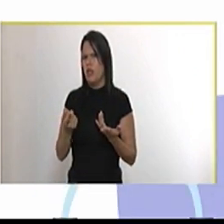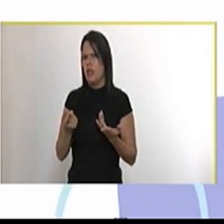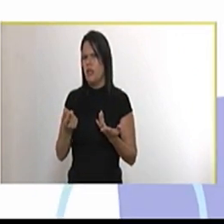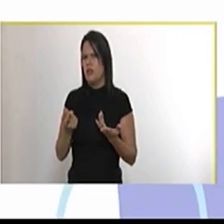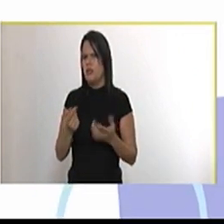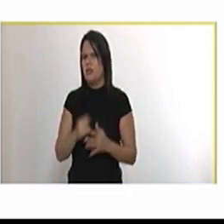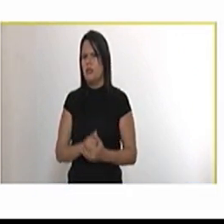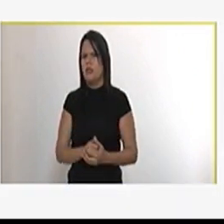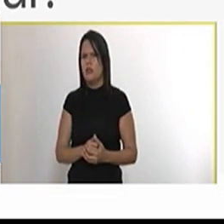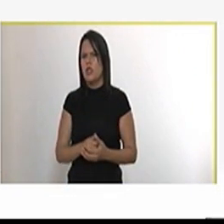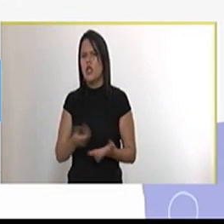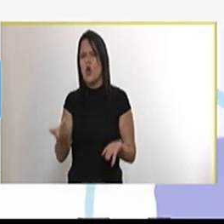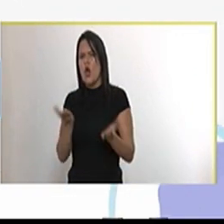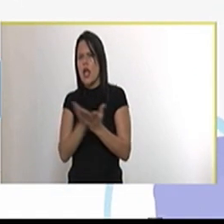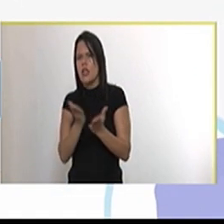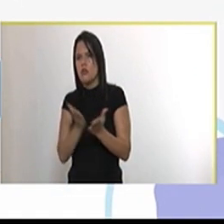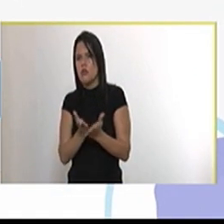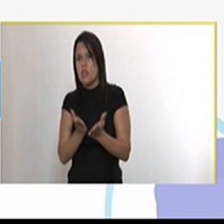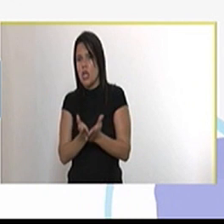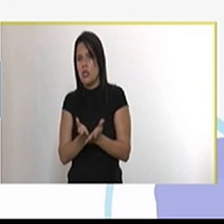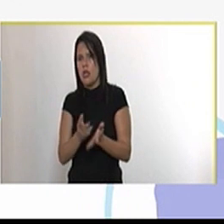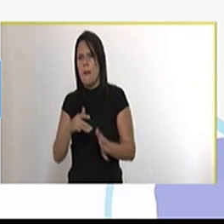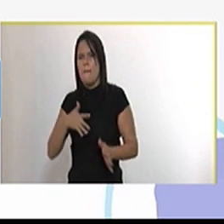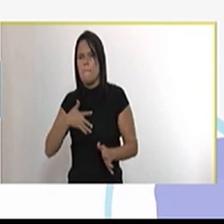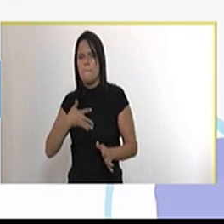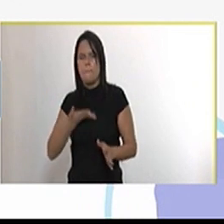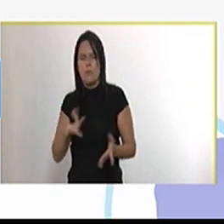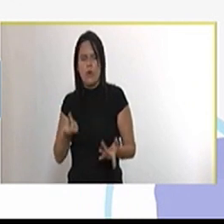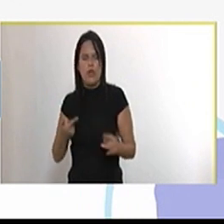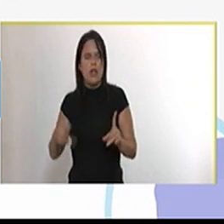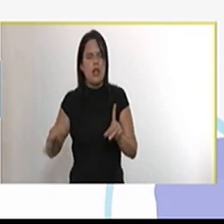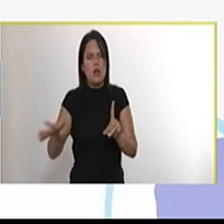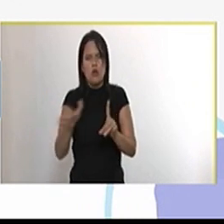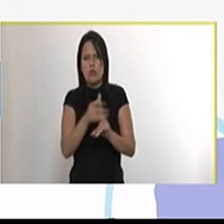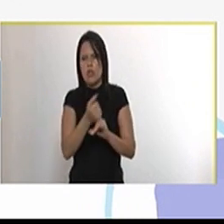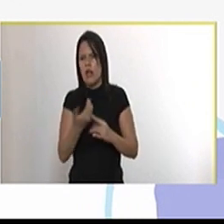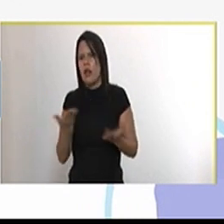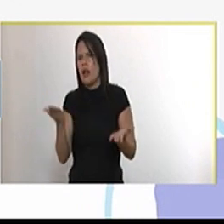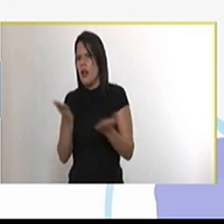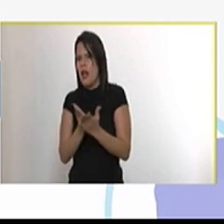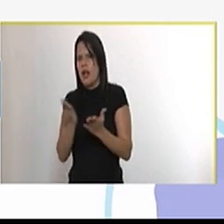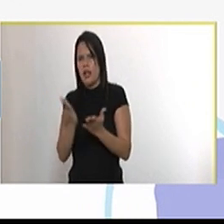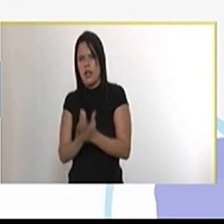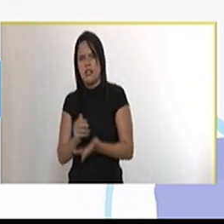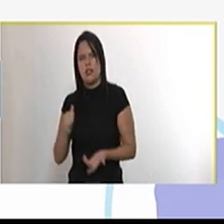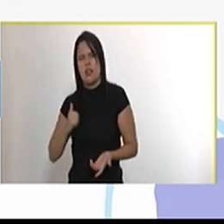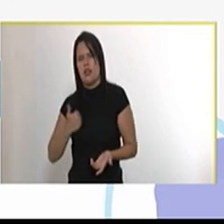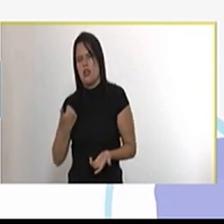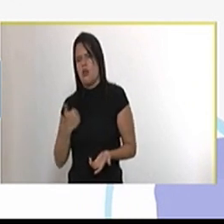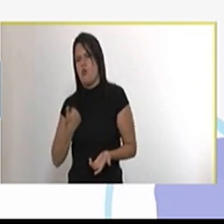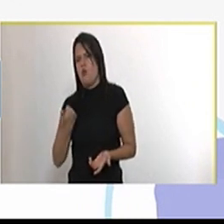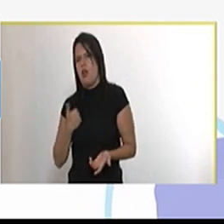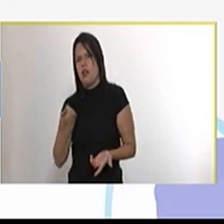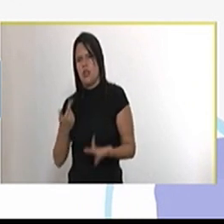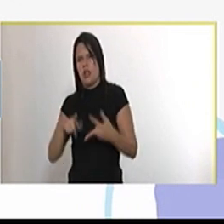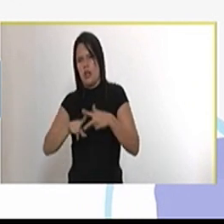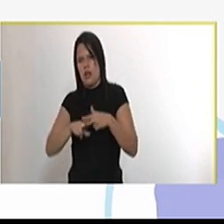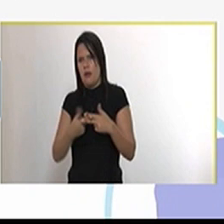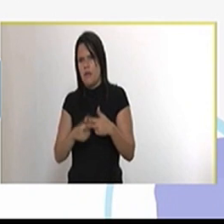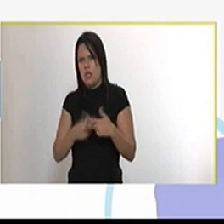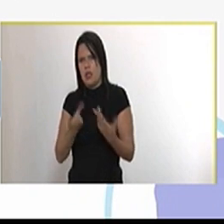la flexibilidad. Los estudiantes acceden a los contenidos y a las clases desde cualquier